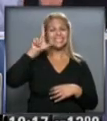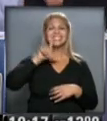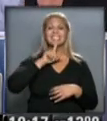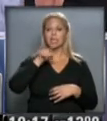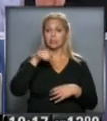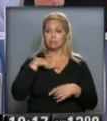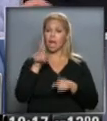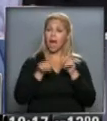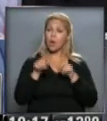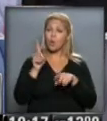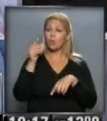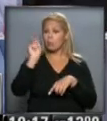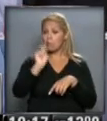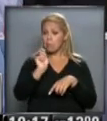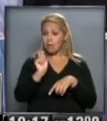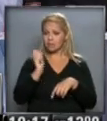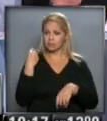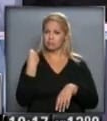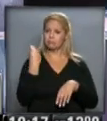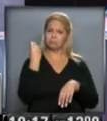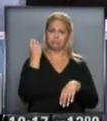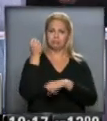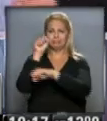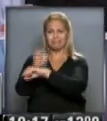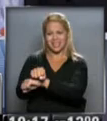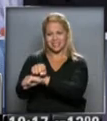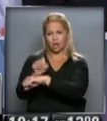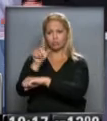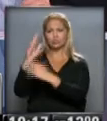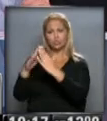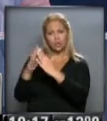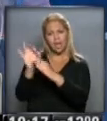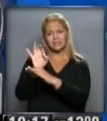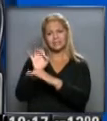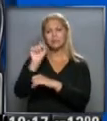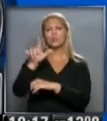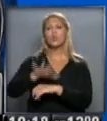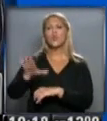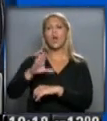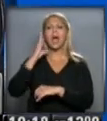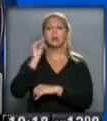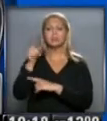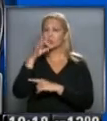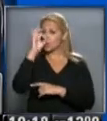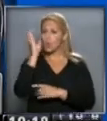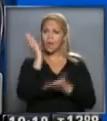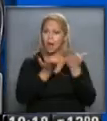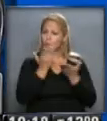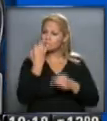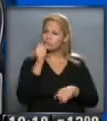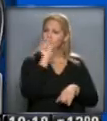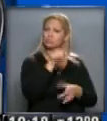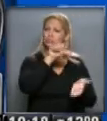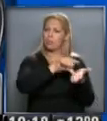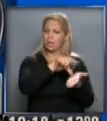estuvo algunos meses en una cárcel o en prisión domiciliaria en Londres, pero nunca fue juzgado en su